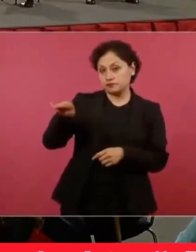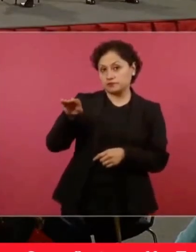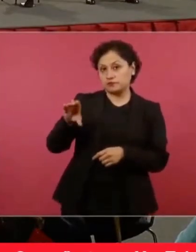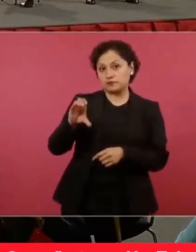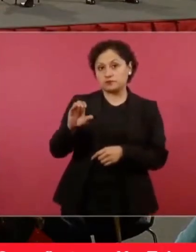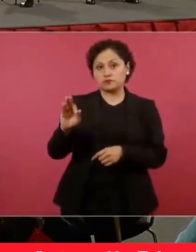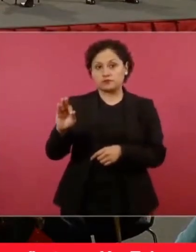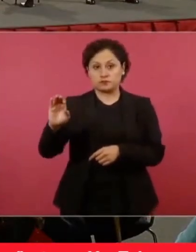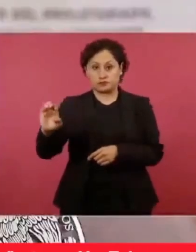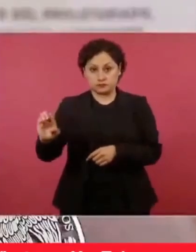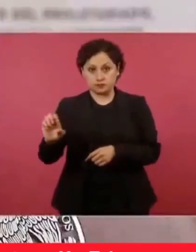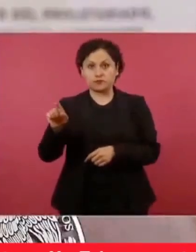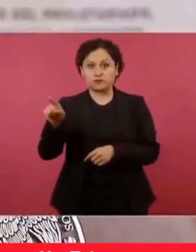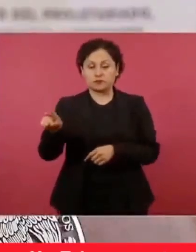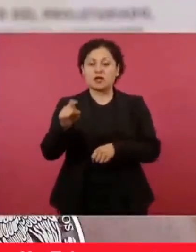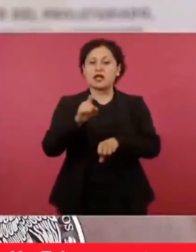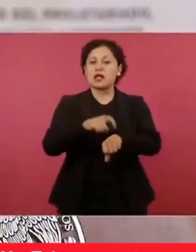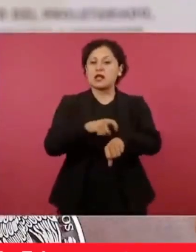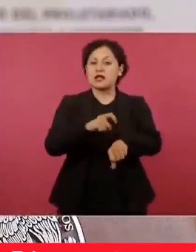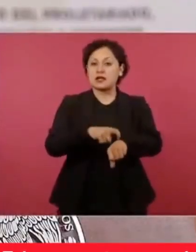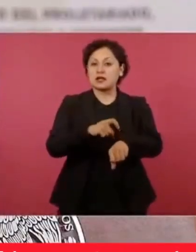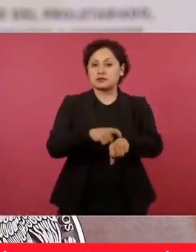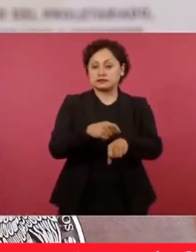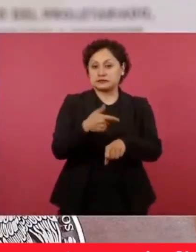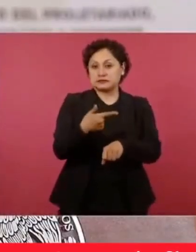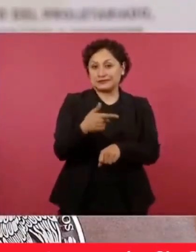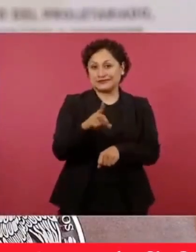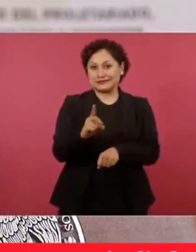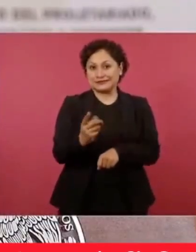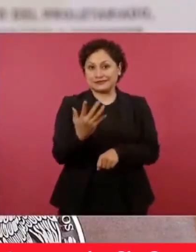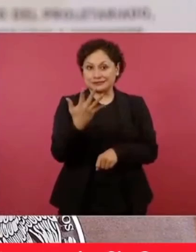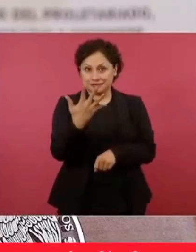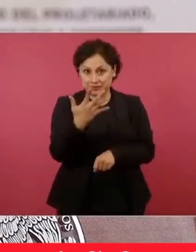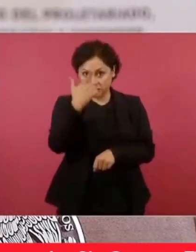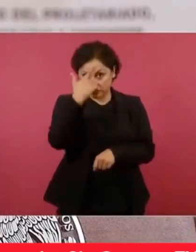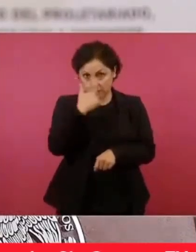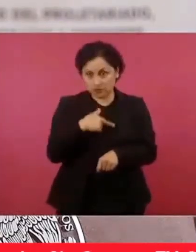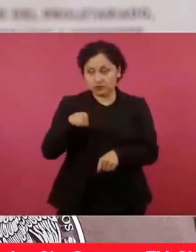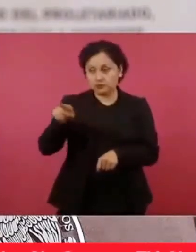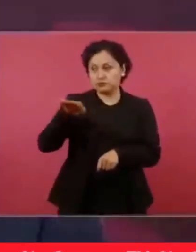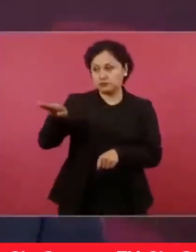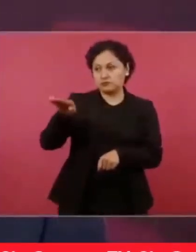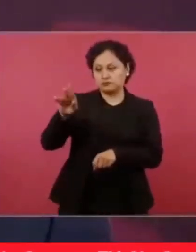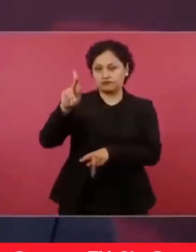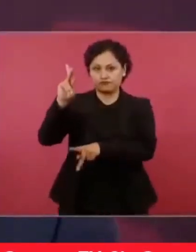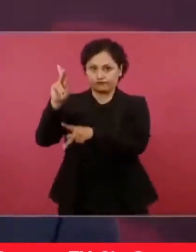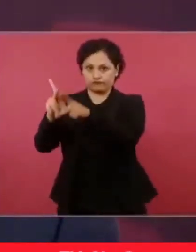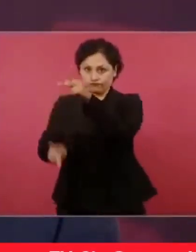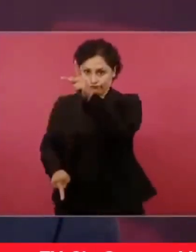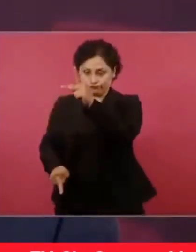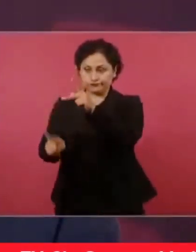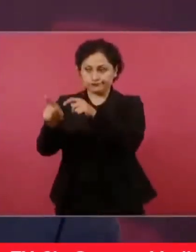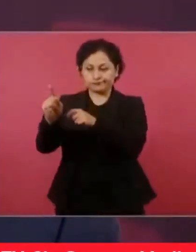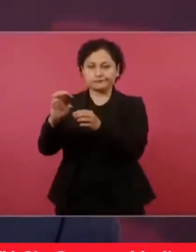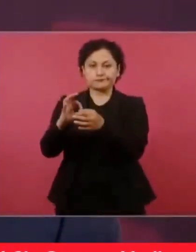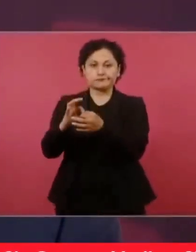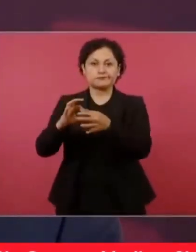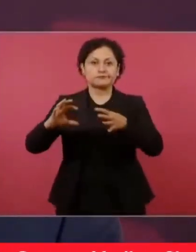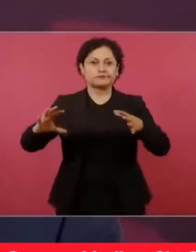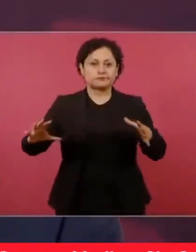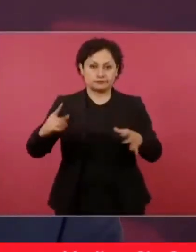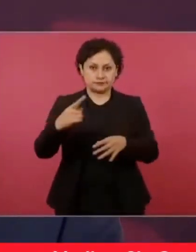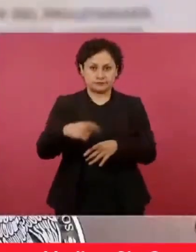Electricidad a las 19:35 una interrupción de 1.200 megawatts de carga. A